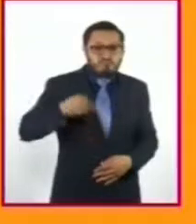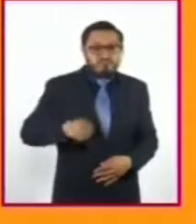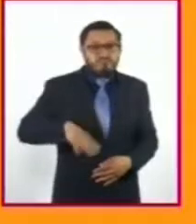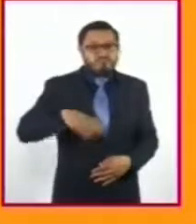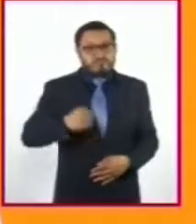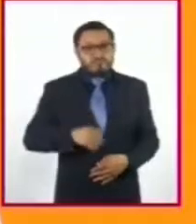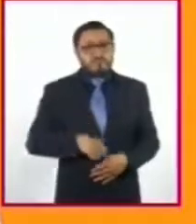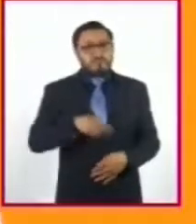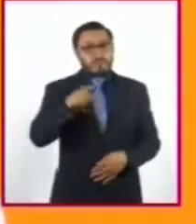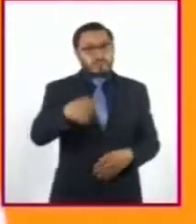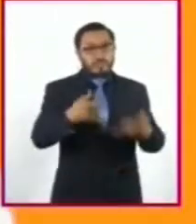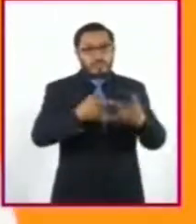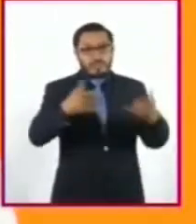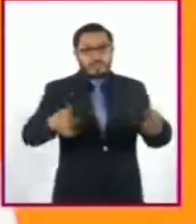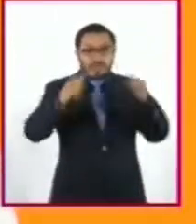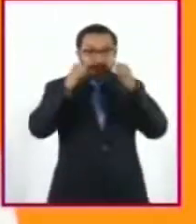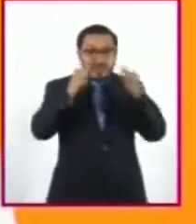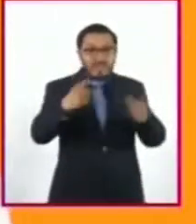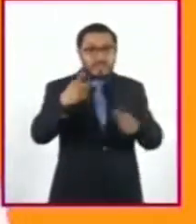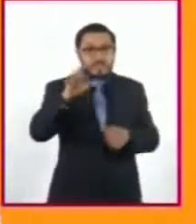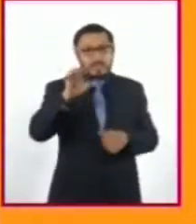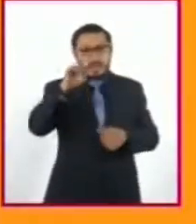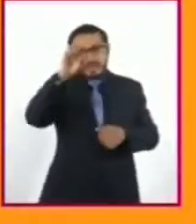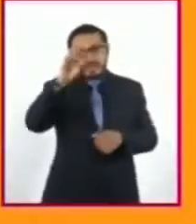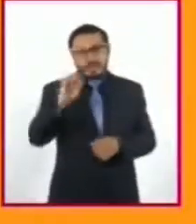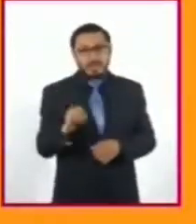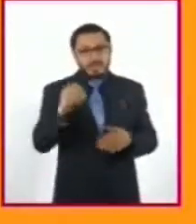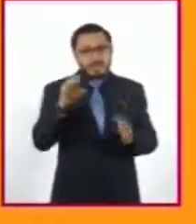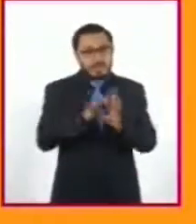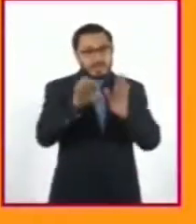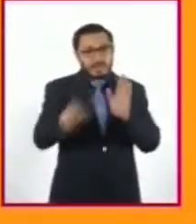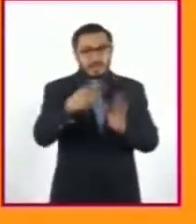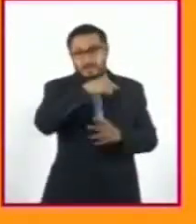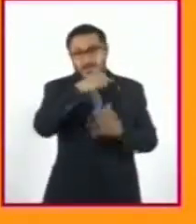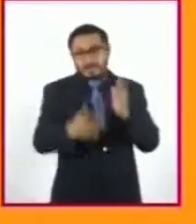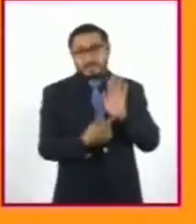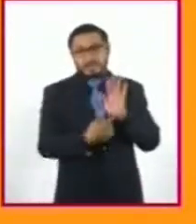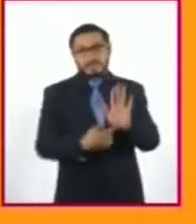Escucha la historia de Pedro, que te dará ejemplo de estos factores.